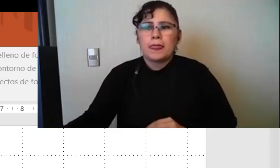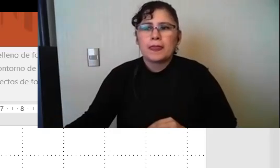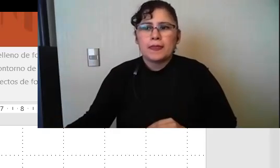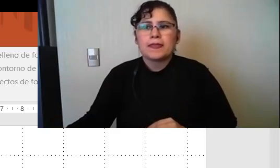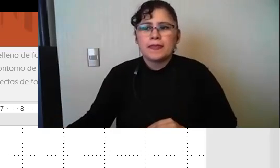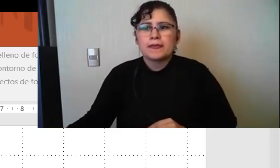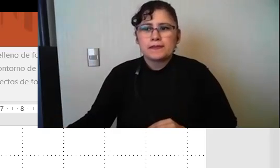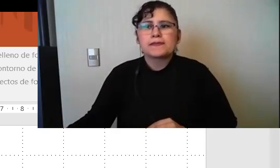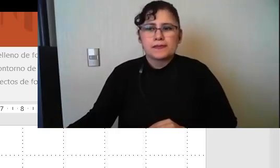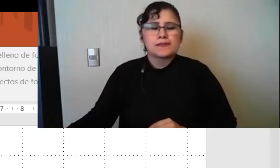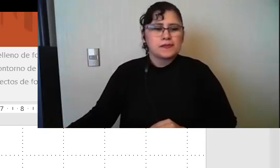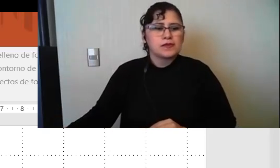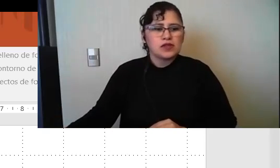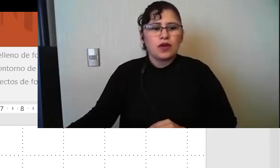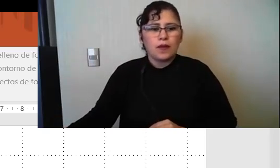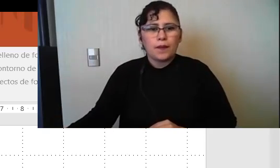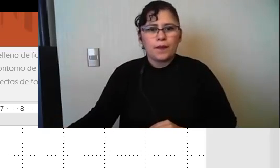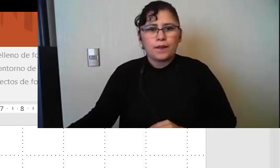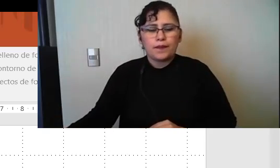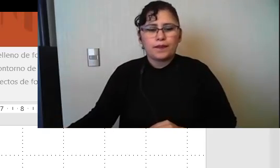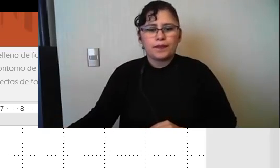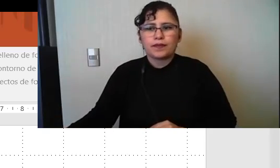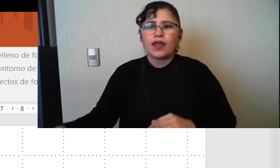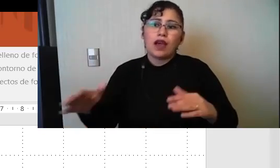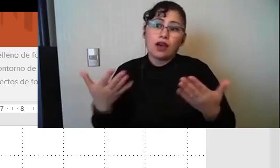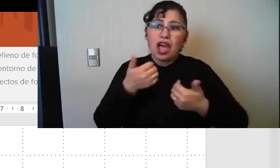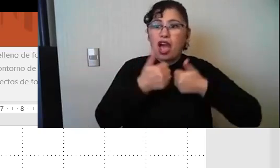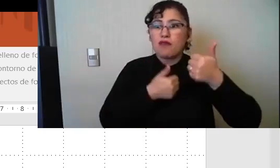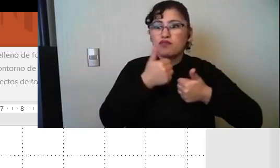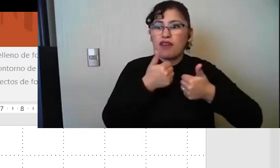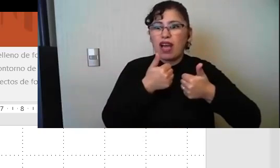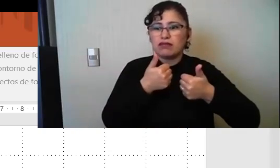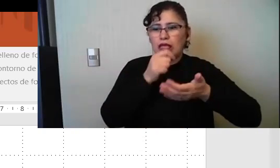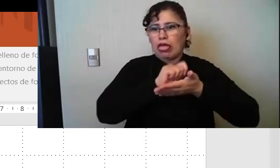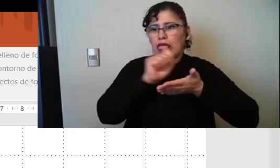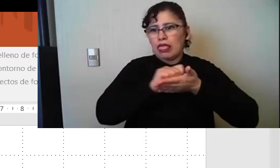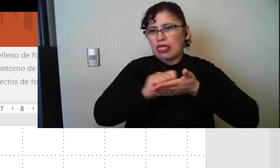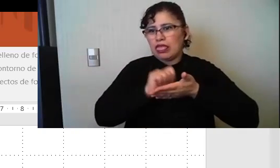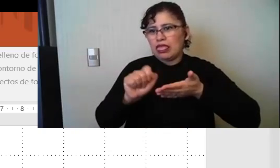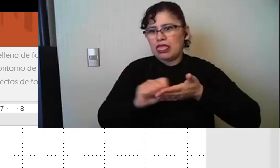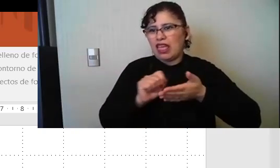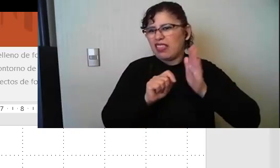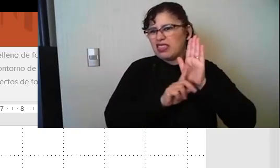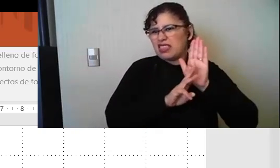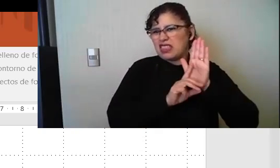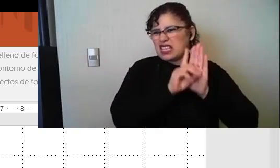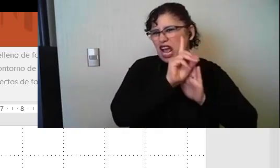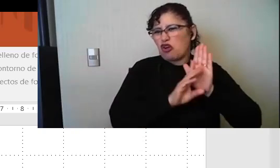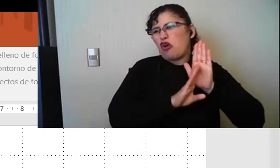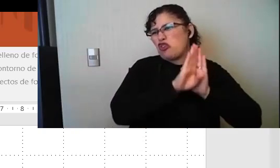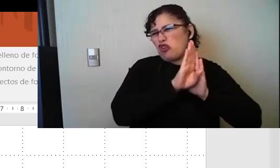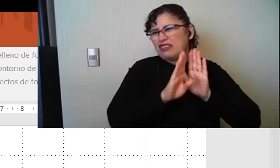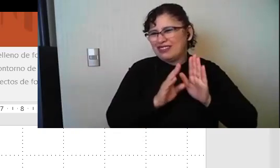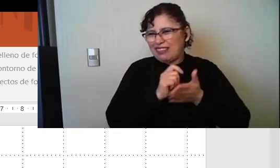Sí, en la medida que si para hacer una prueba de desarrollo nosotros deberíamos hacer alguna actividad de desarrollo antes. Entonces los test